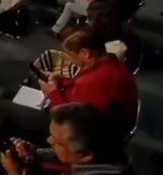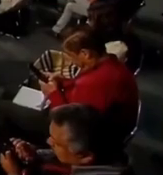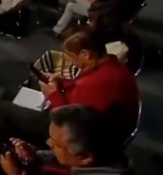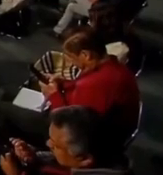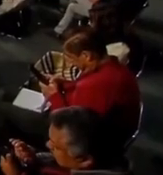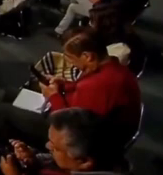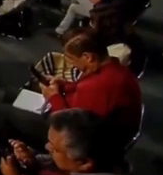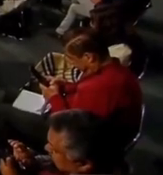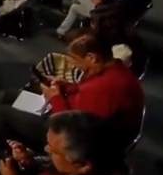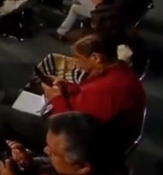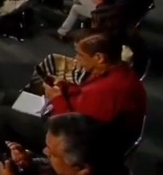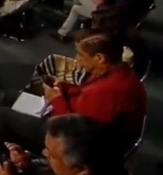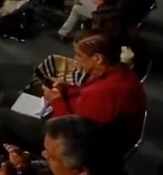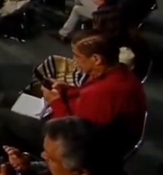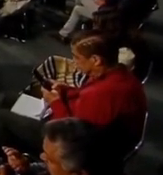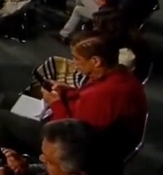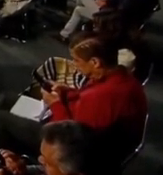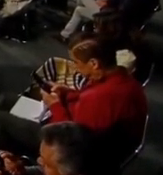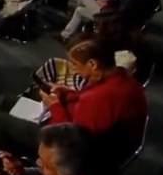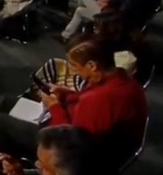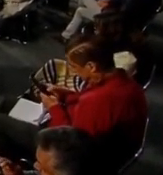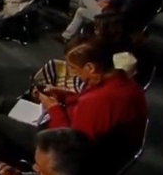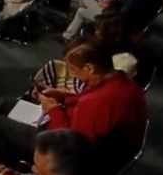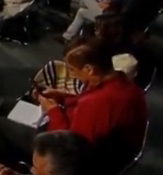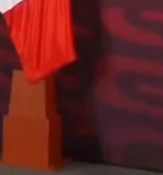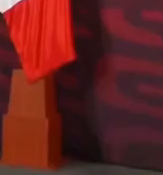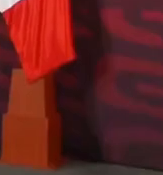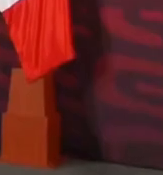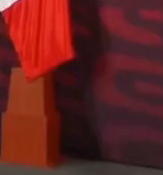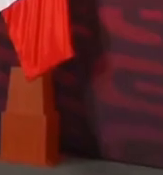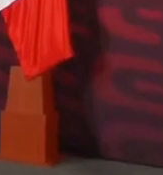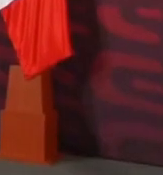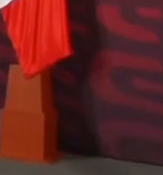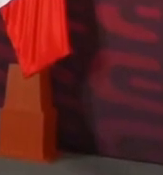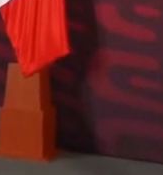no hay medias tintas.